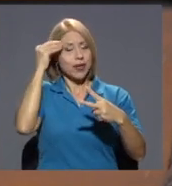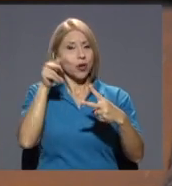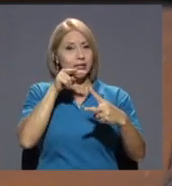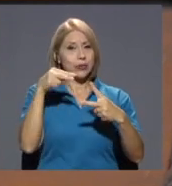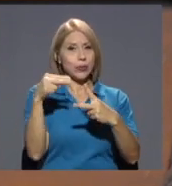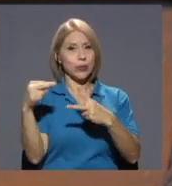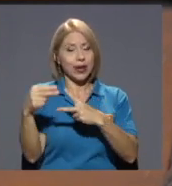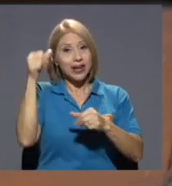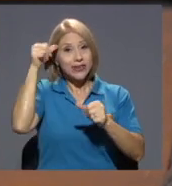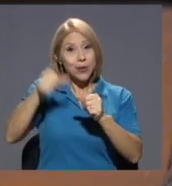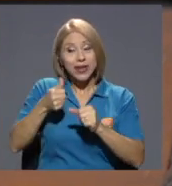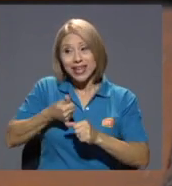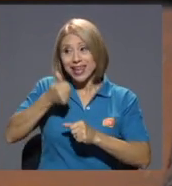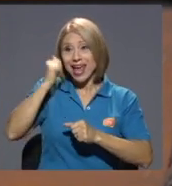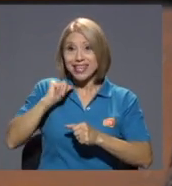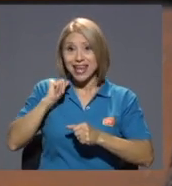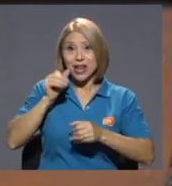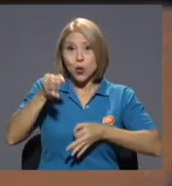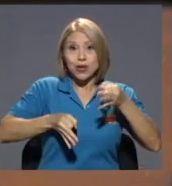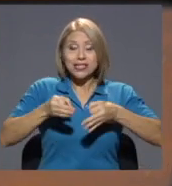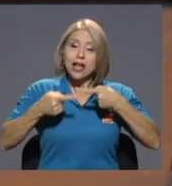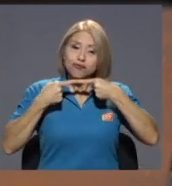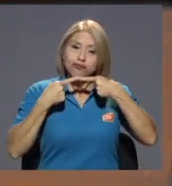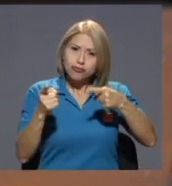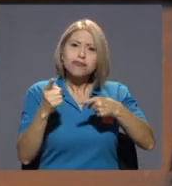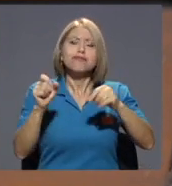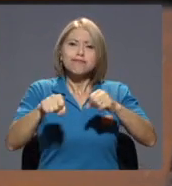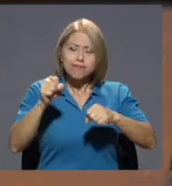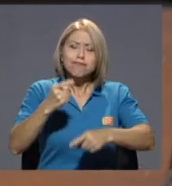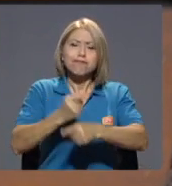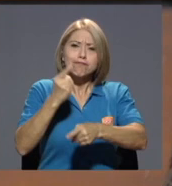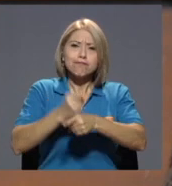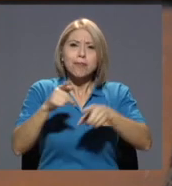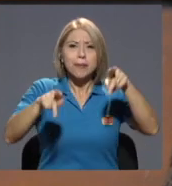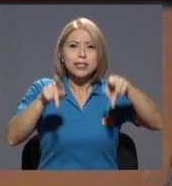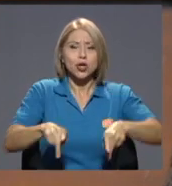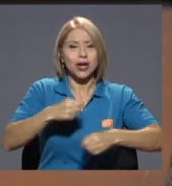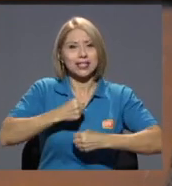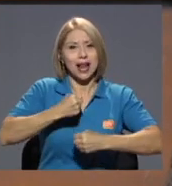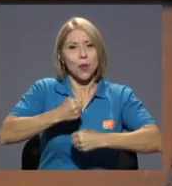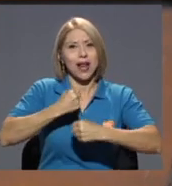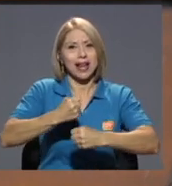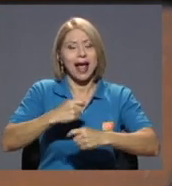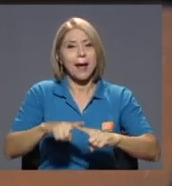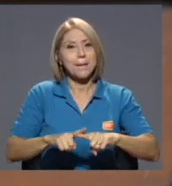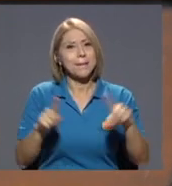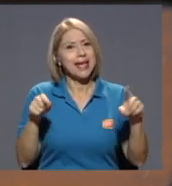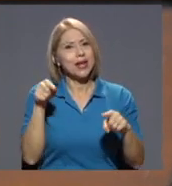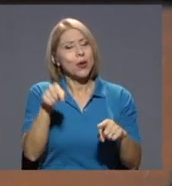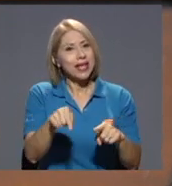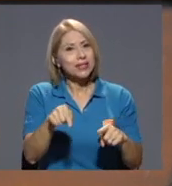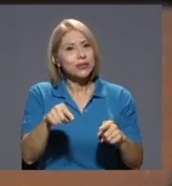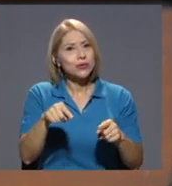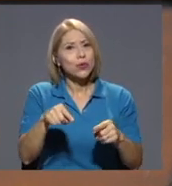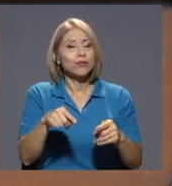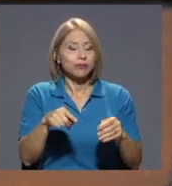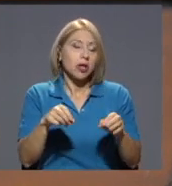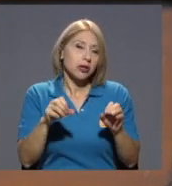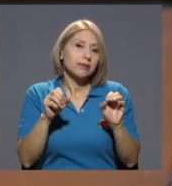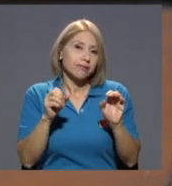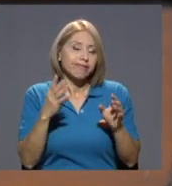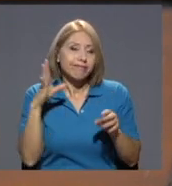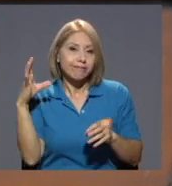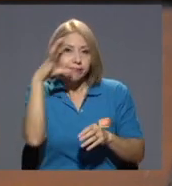resolución judicial le da la razón a quienes participaron en la huelga pero esto no deja en desentendido los errores de comunicación